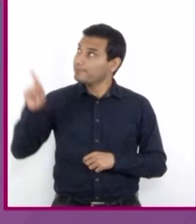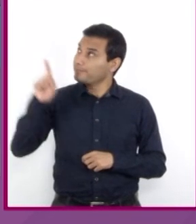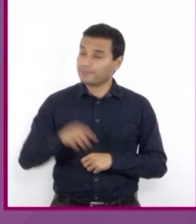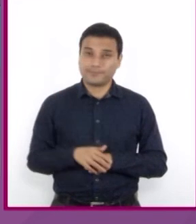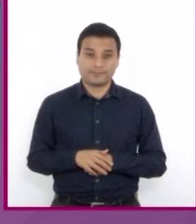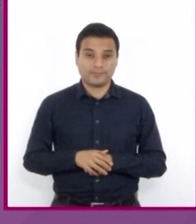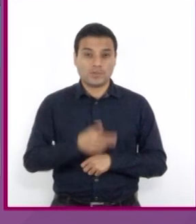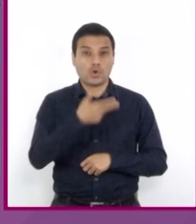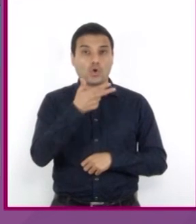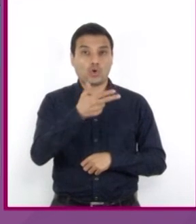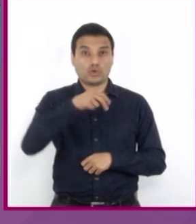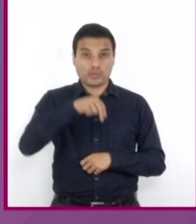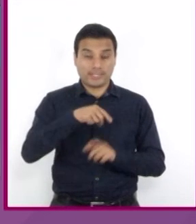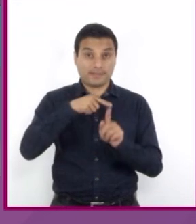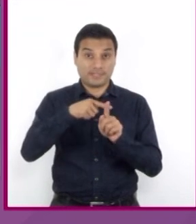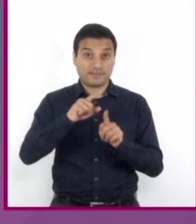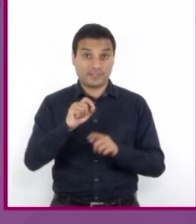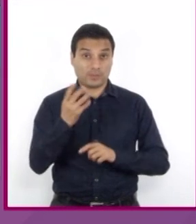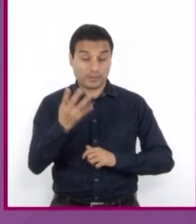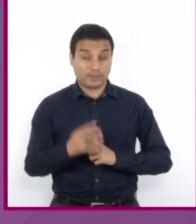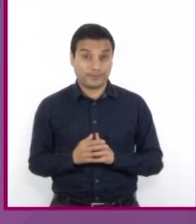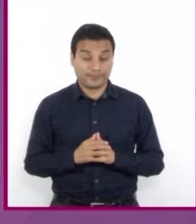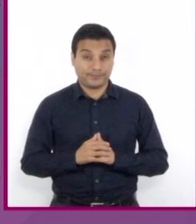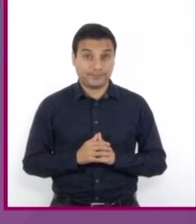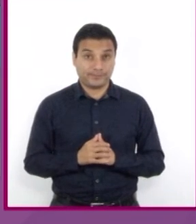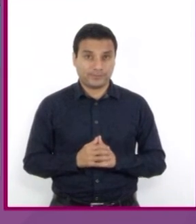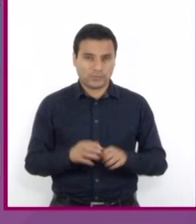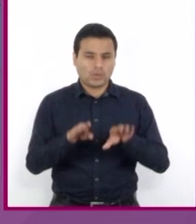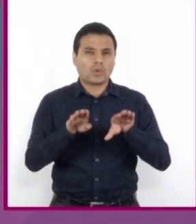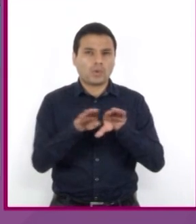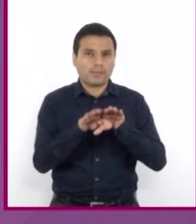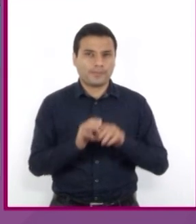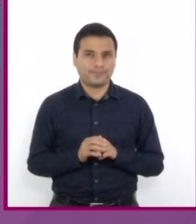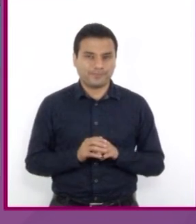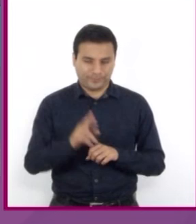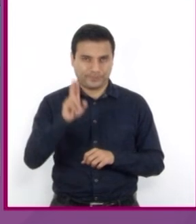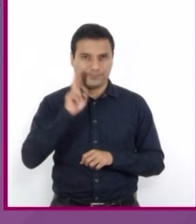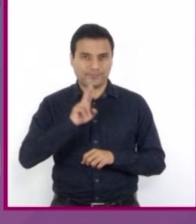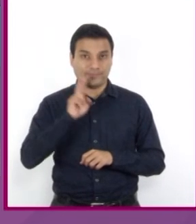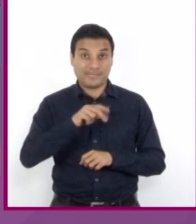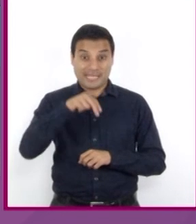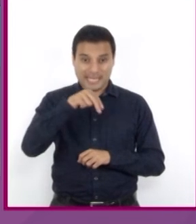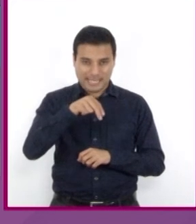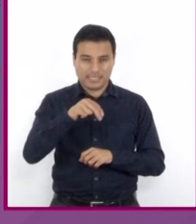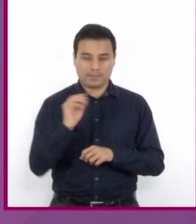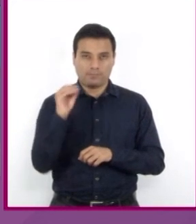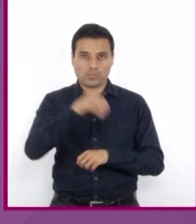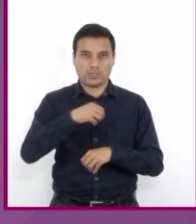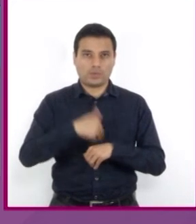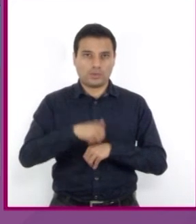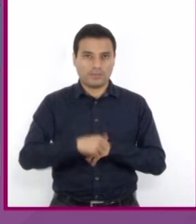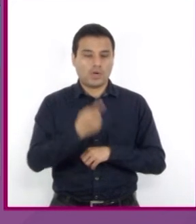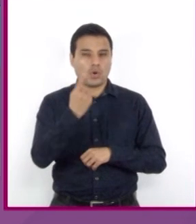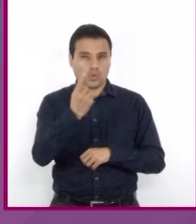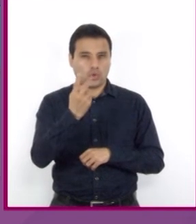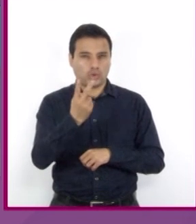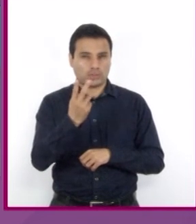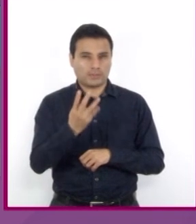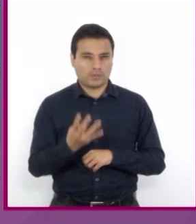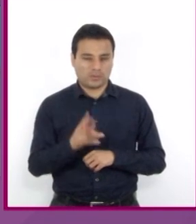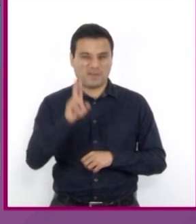es 8n más 24, al sustituir los valores de n, 1, 2, 3 y